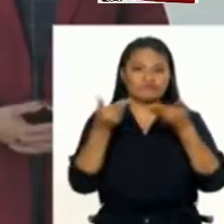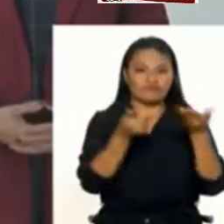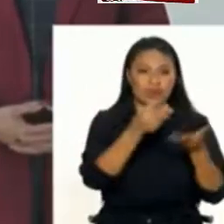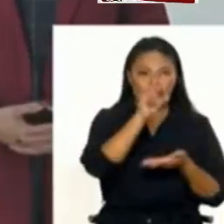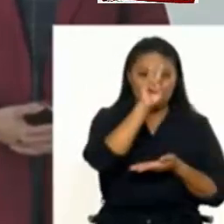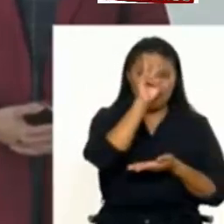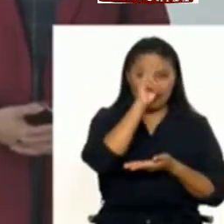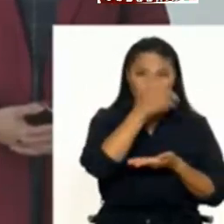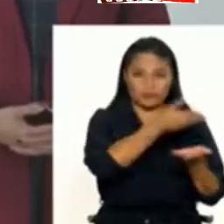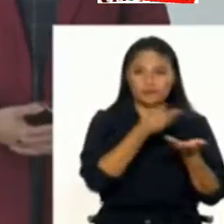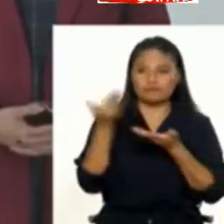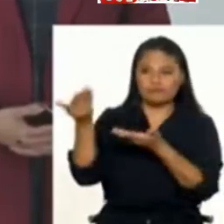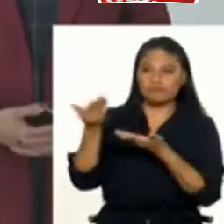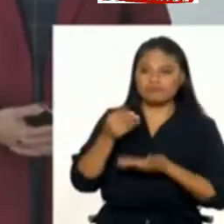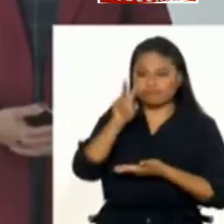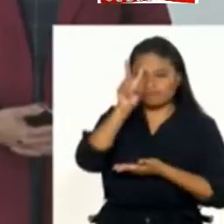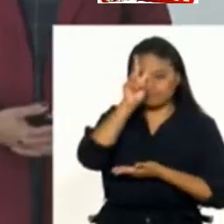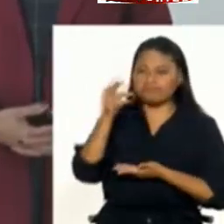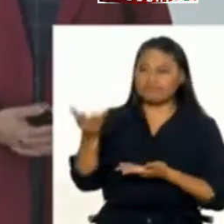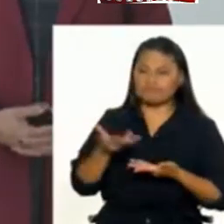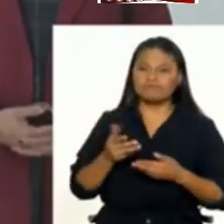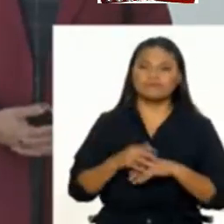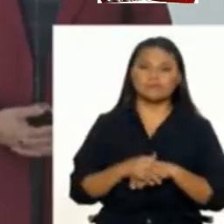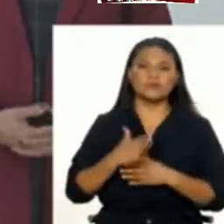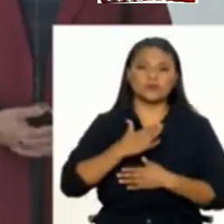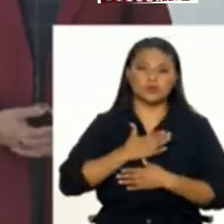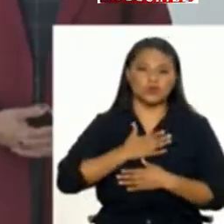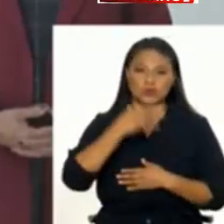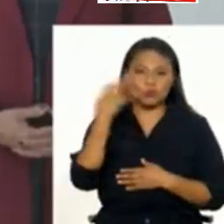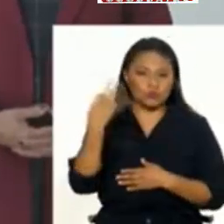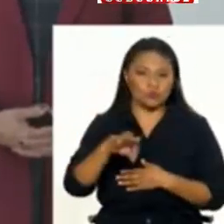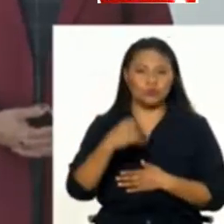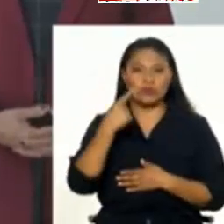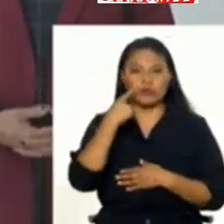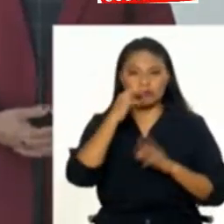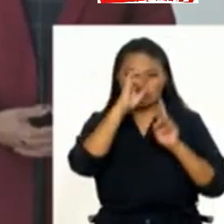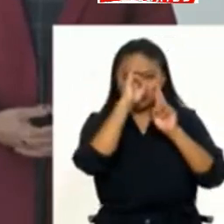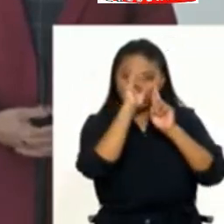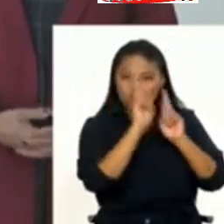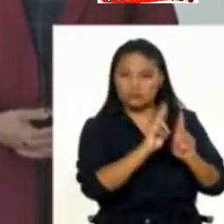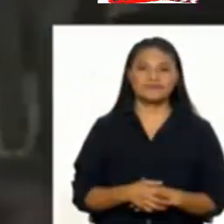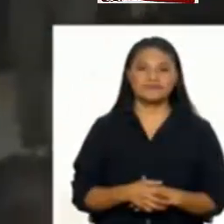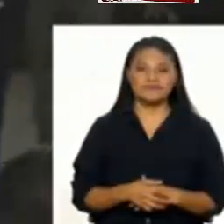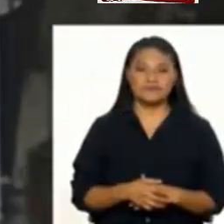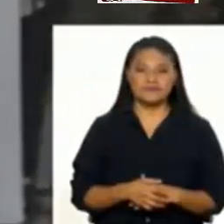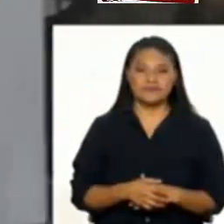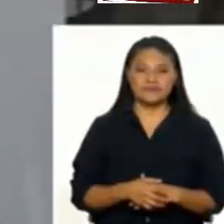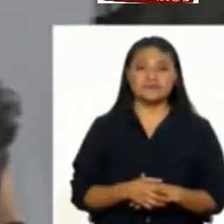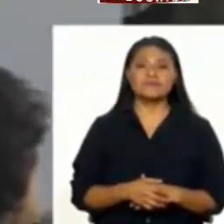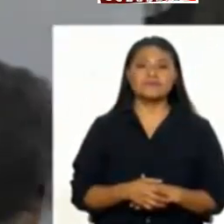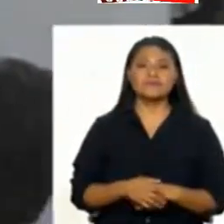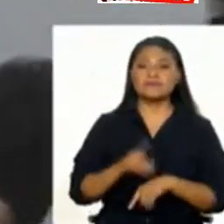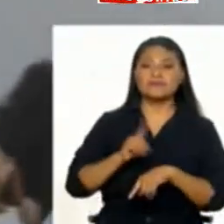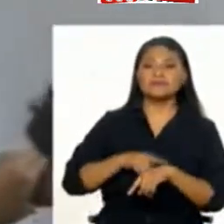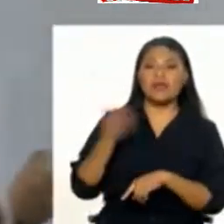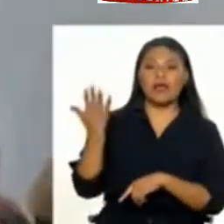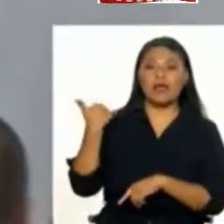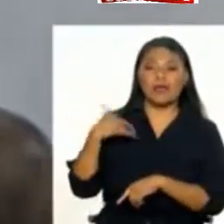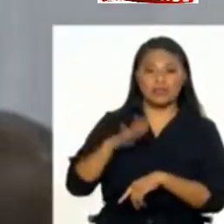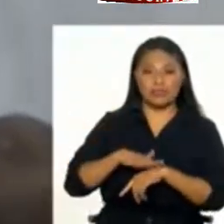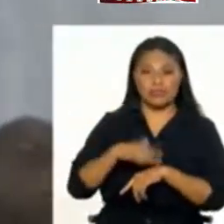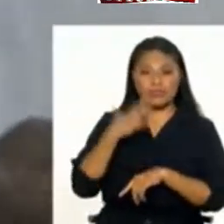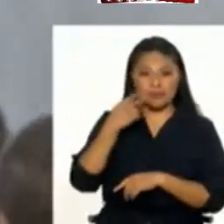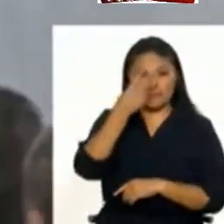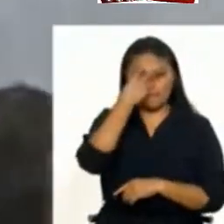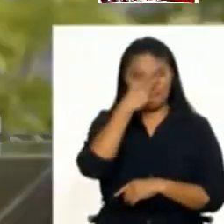porque los países que la integran son Perú, Chile, Colombia y México. Pasó cerca de medio año